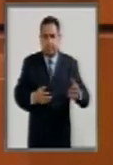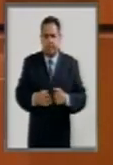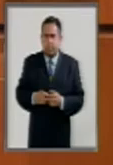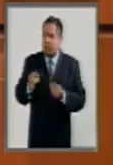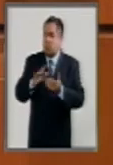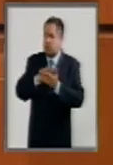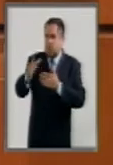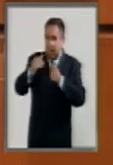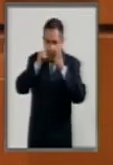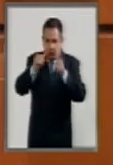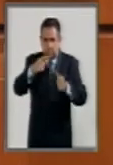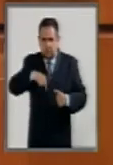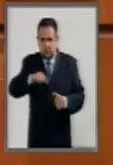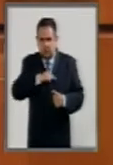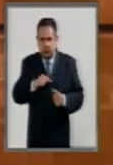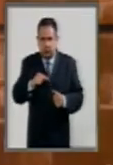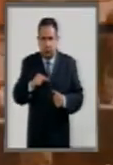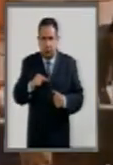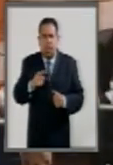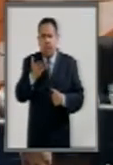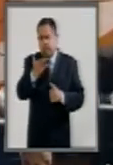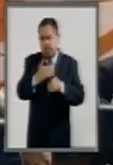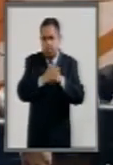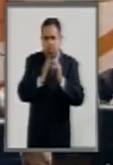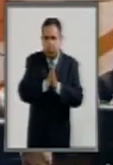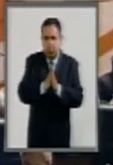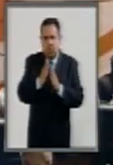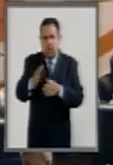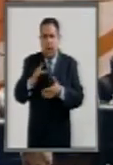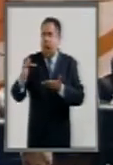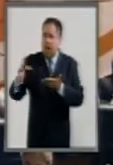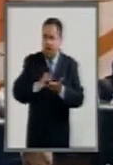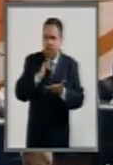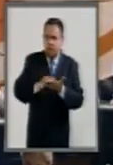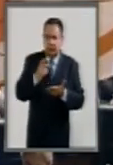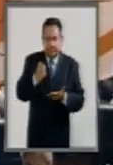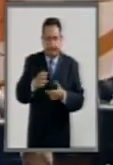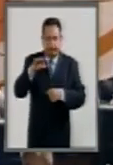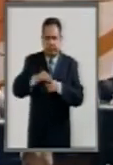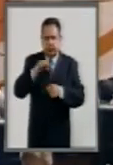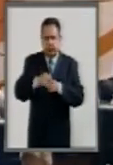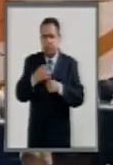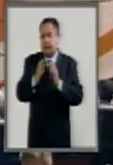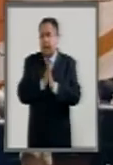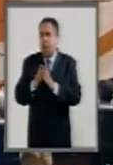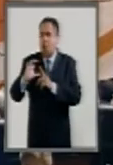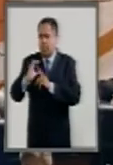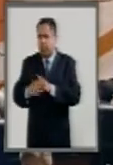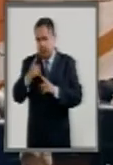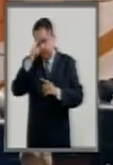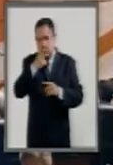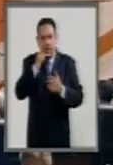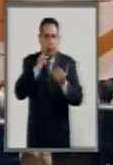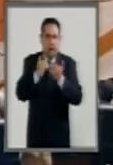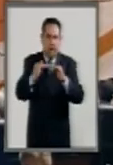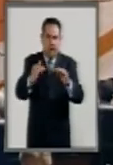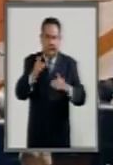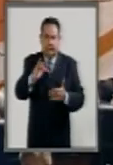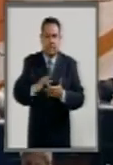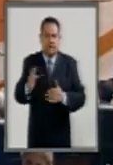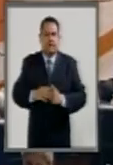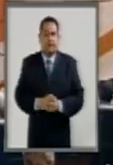muchas gracias a ustedes por su atención. Les pedimos, por favor, que apoyen este dictamen de la Comisión para la Igualdad.